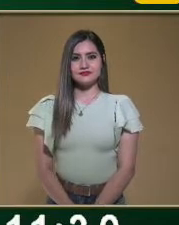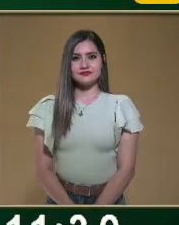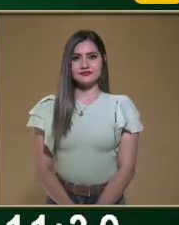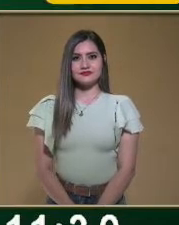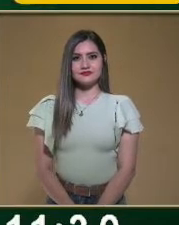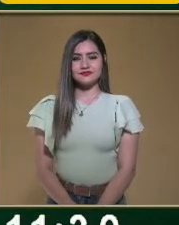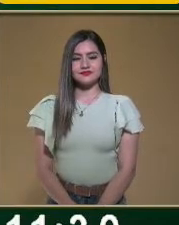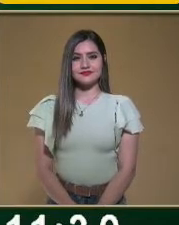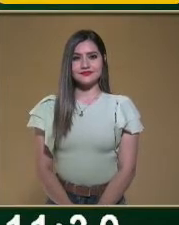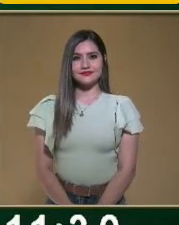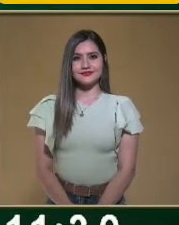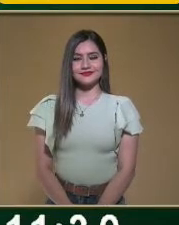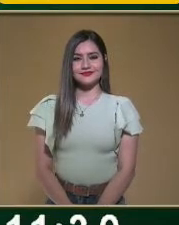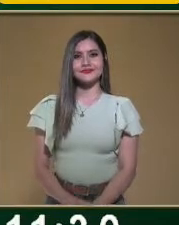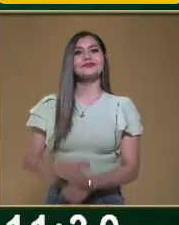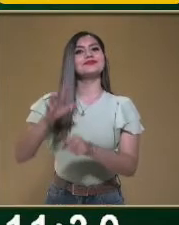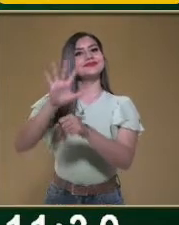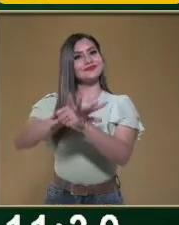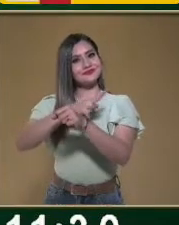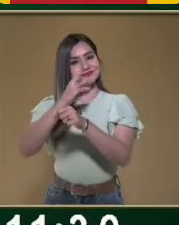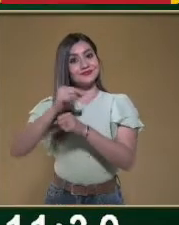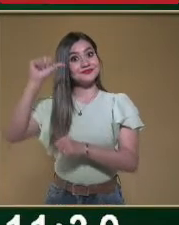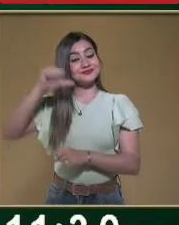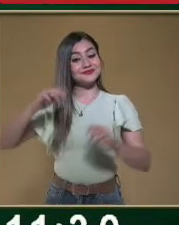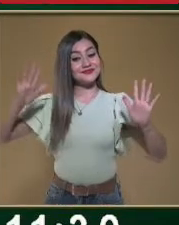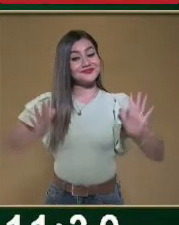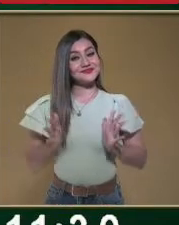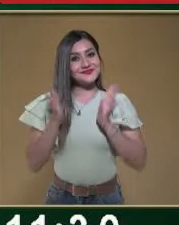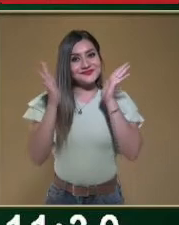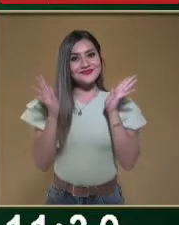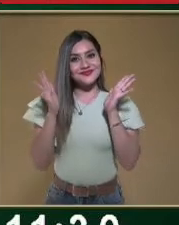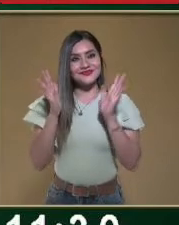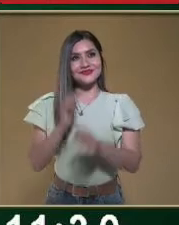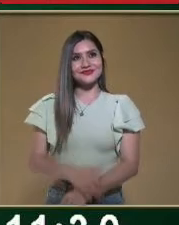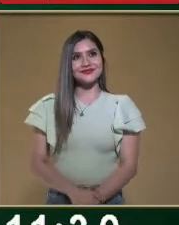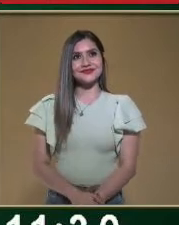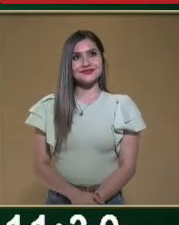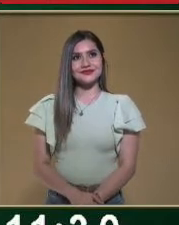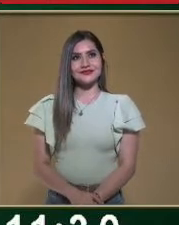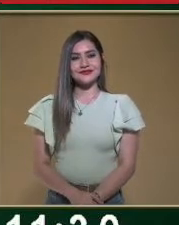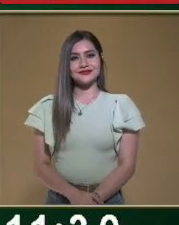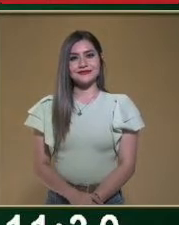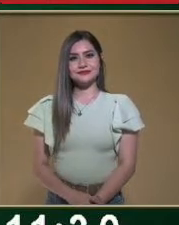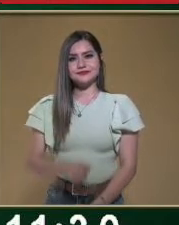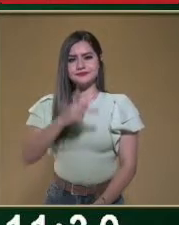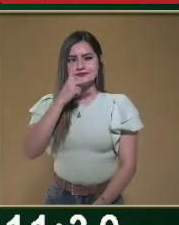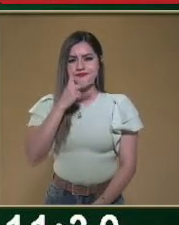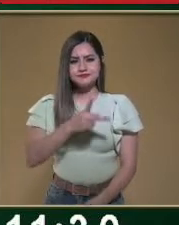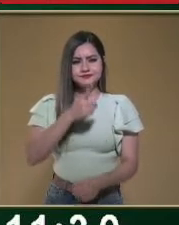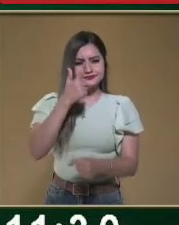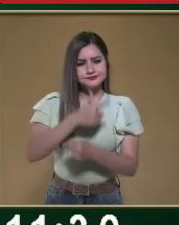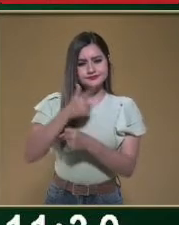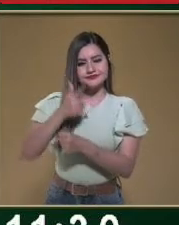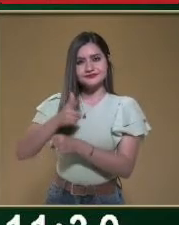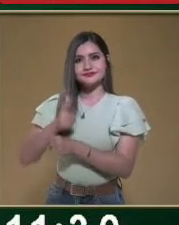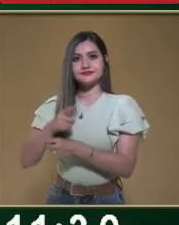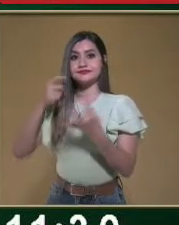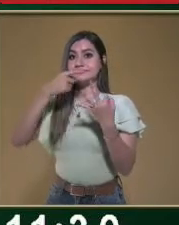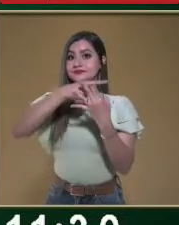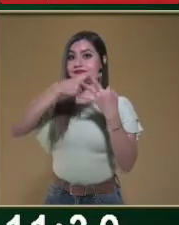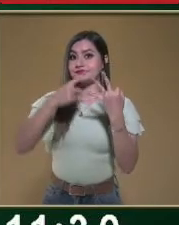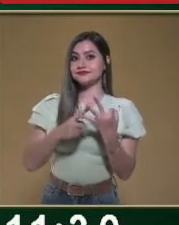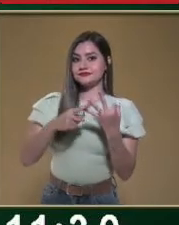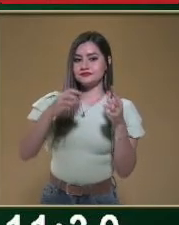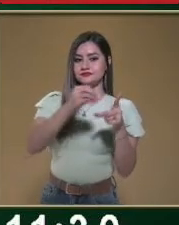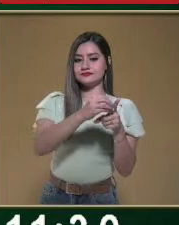Y tenemos nuevamente una sorpresa, que es Caza Palabras. Encuentra tres palabras que se puedan